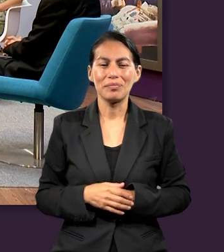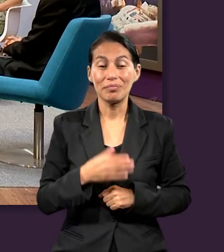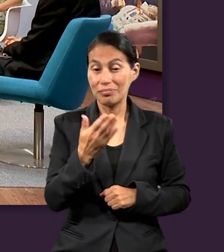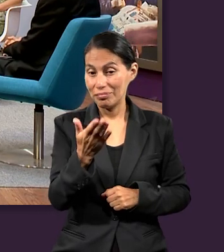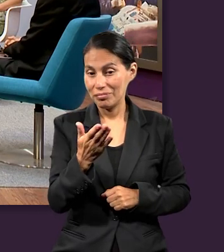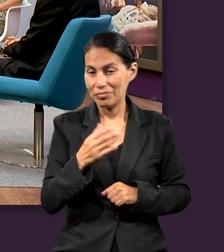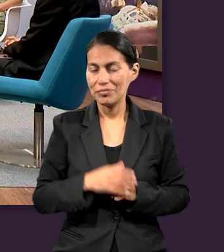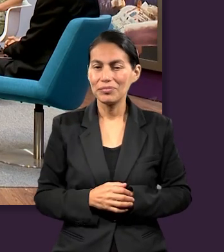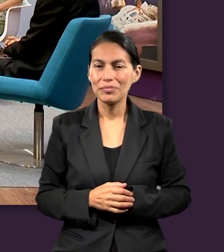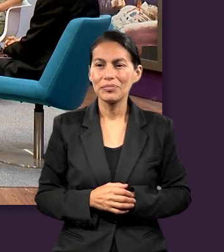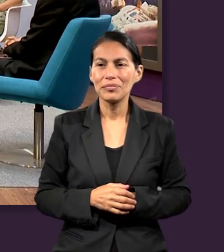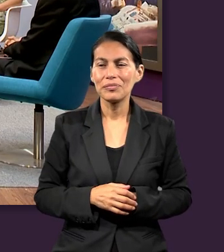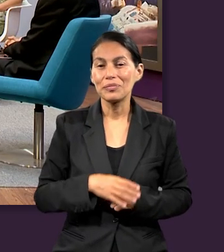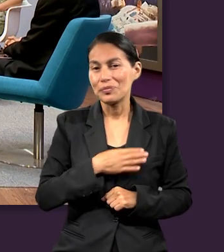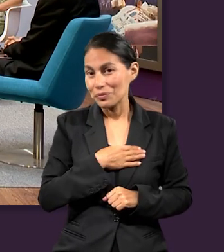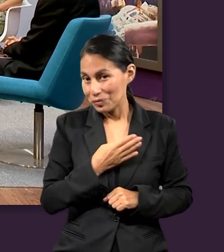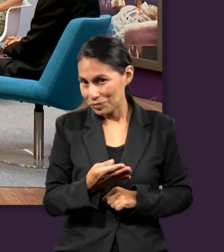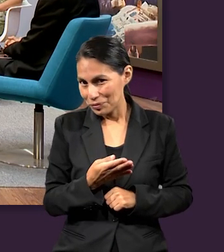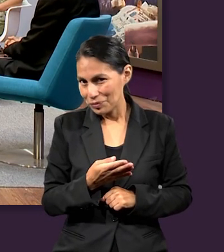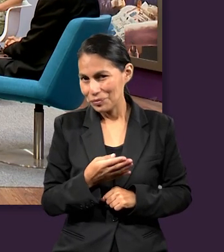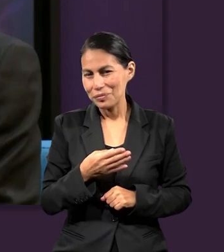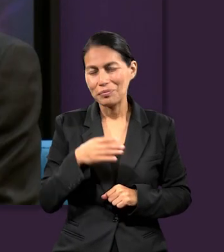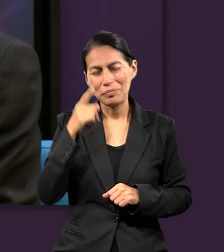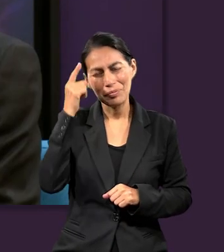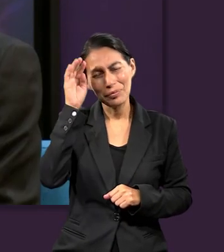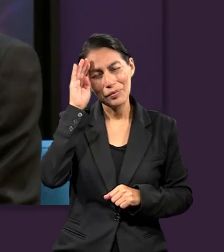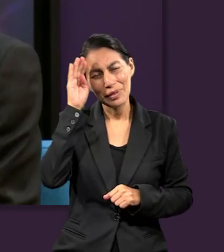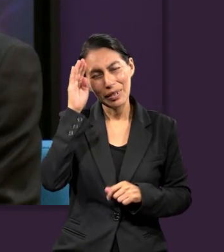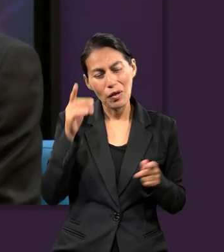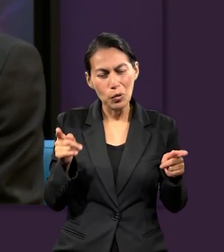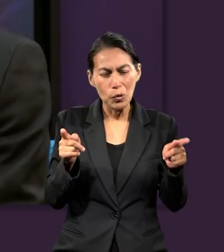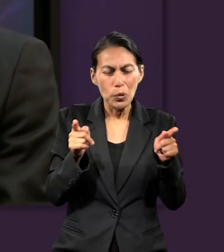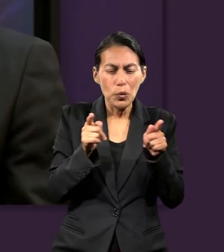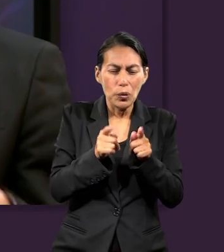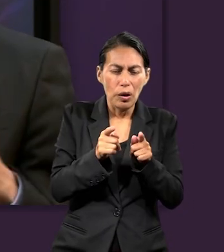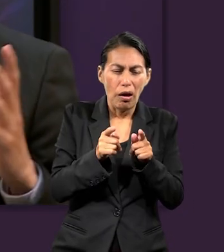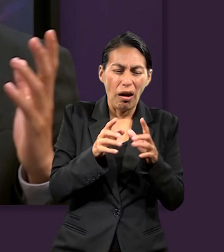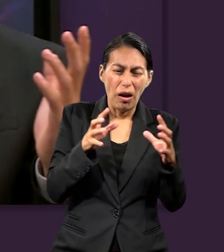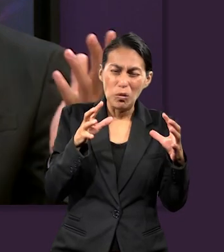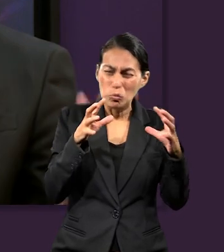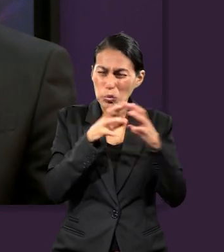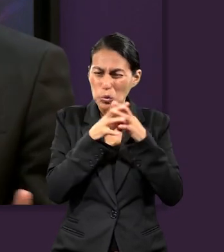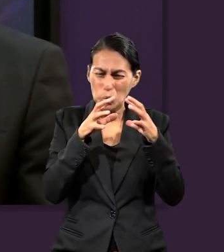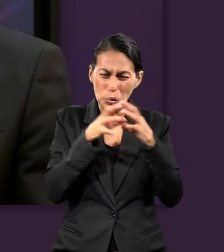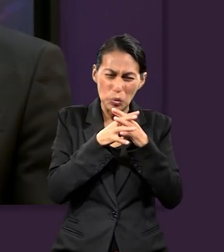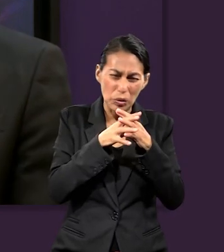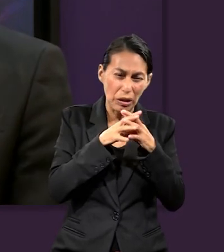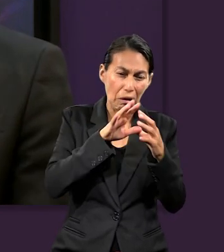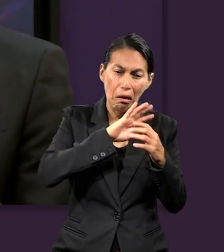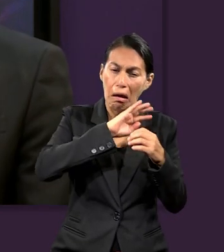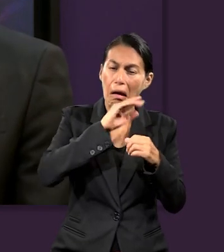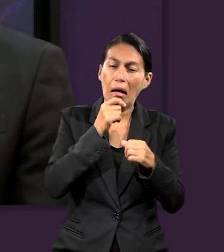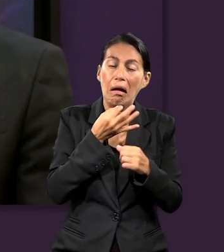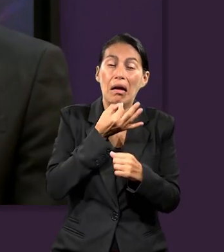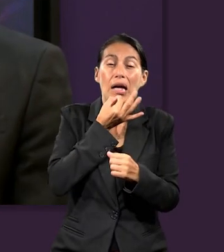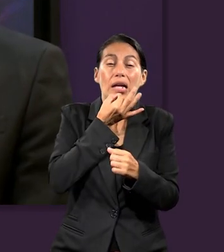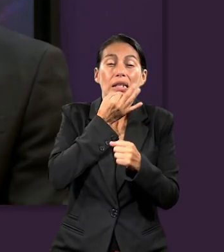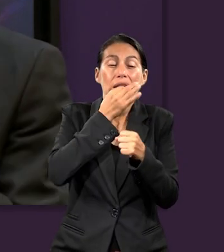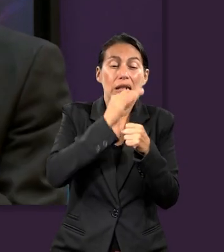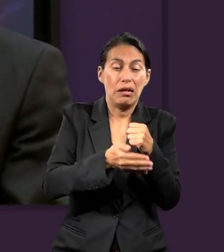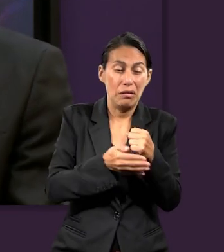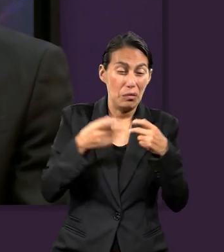bien Jonathan muy bien Creo que podría resumir de que el gran conflicto cósmico está llegando a su fin